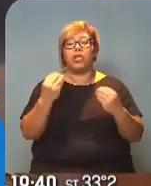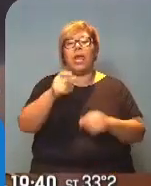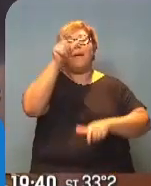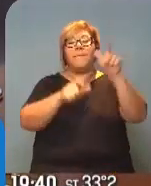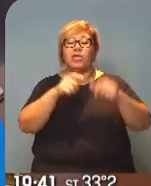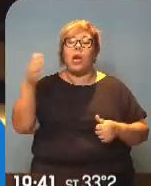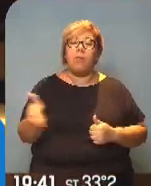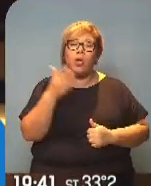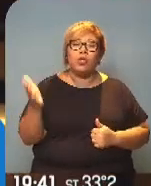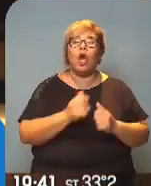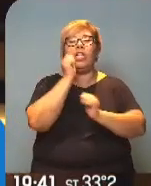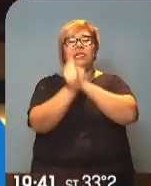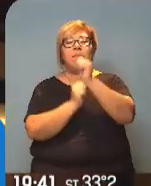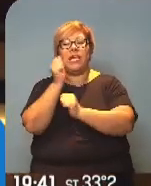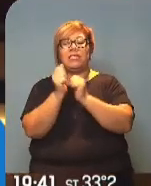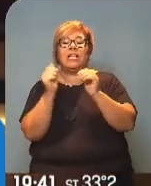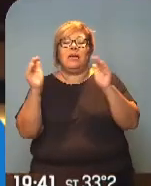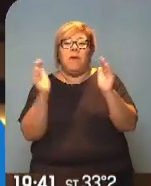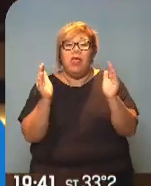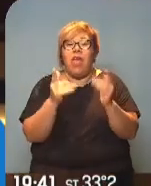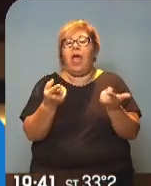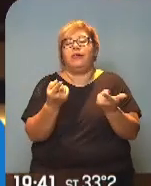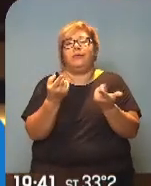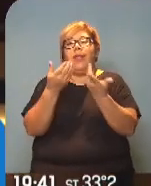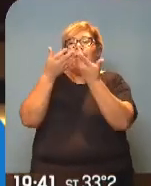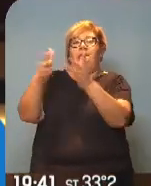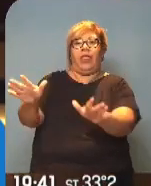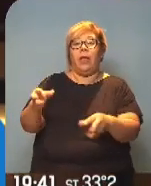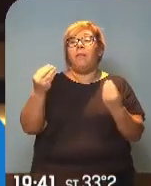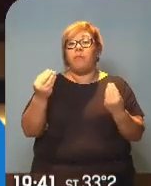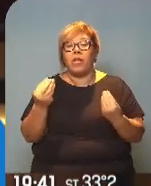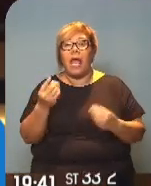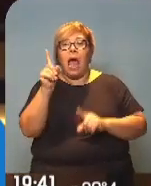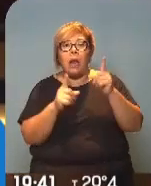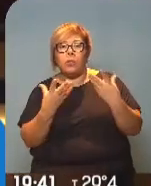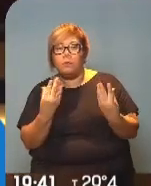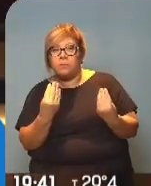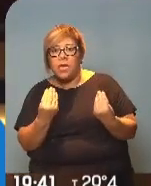medianos, comerciantes, todos se fueron yendo porque los que no eran expropiados tenían miedo de perder sus propiedades.